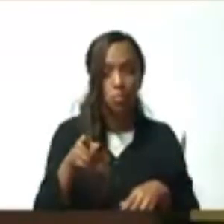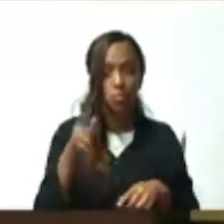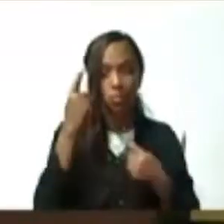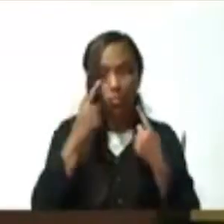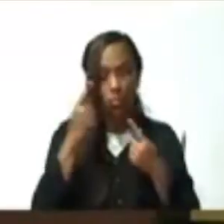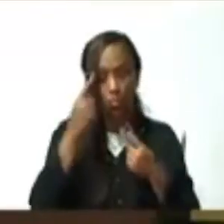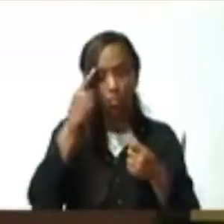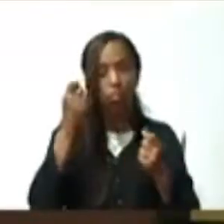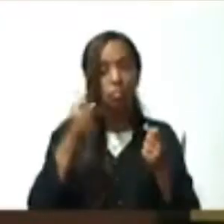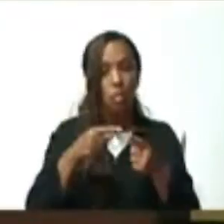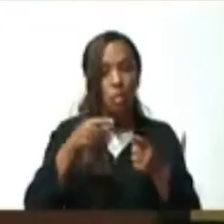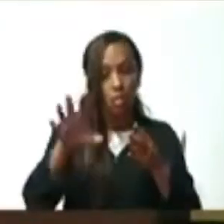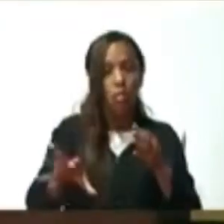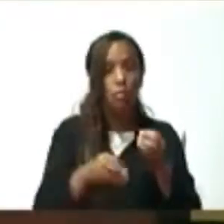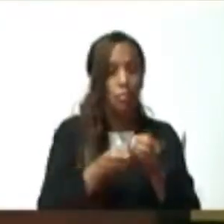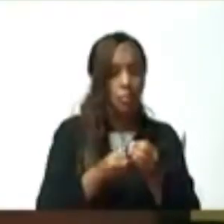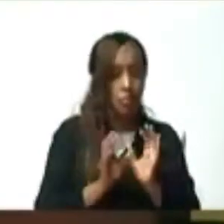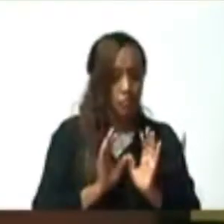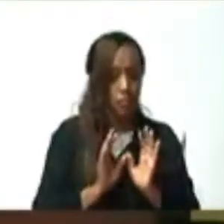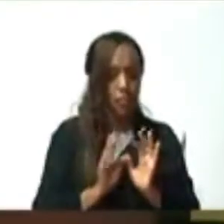Pleno así lo entiende.